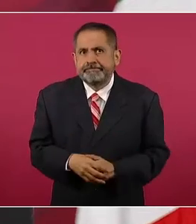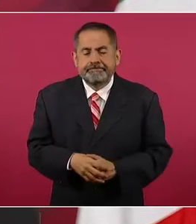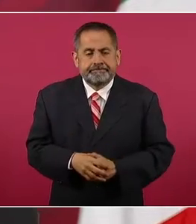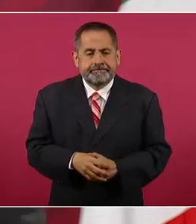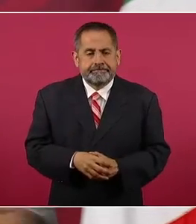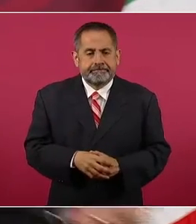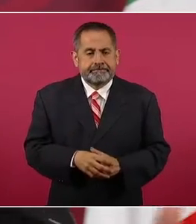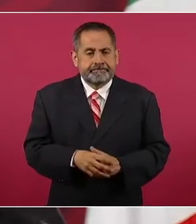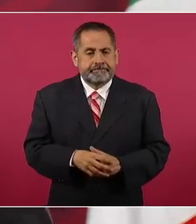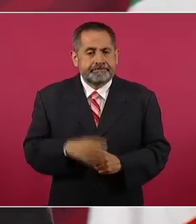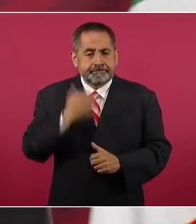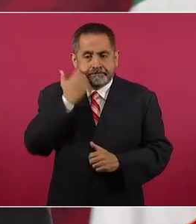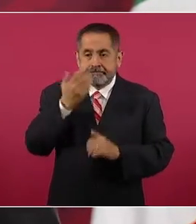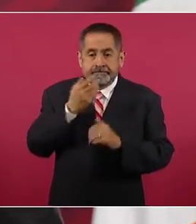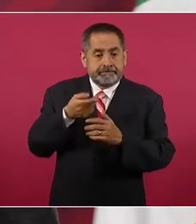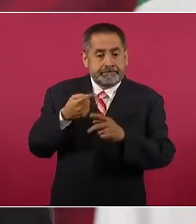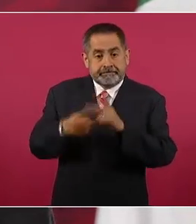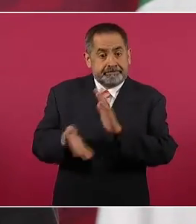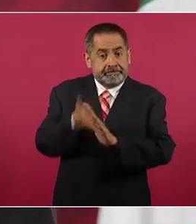y empiezan a hacer la barda